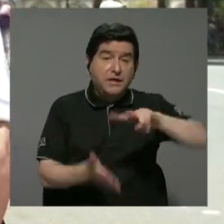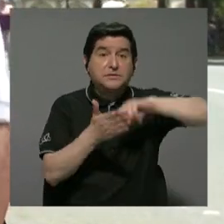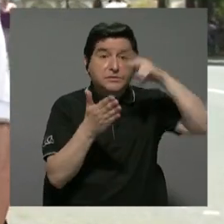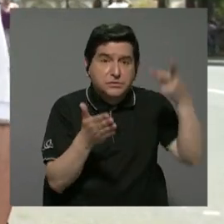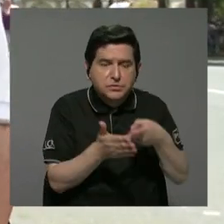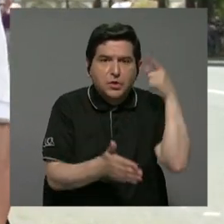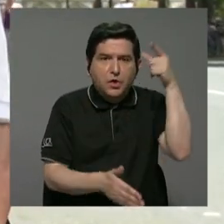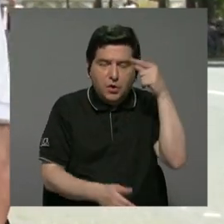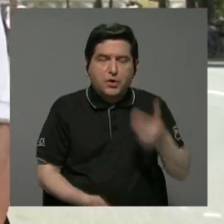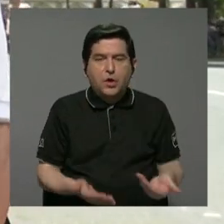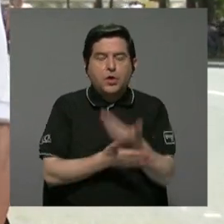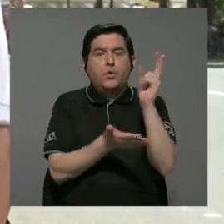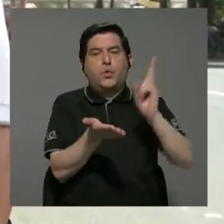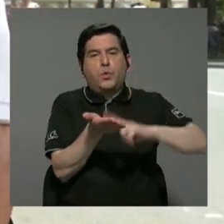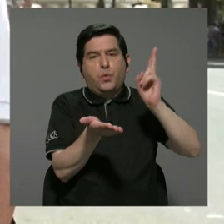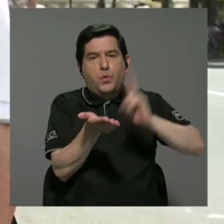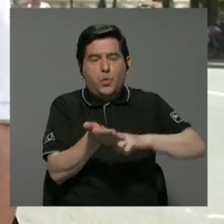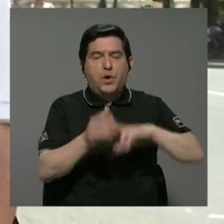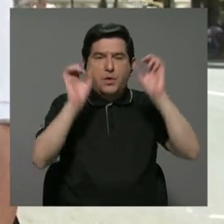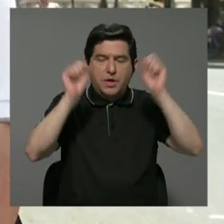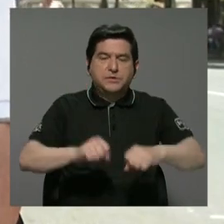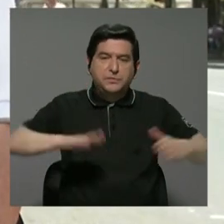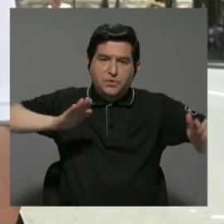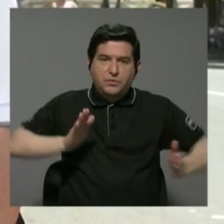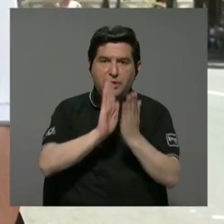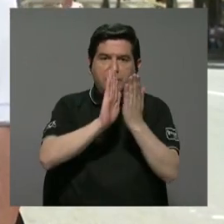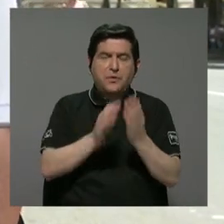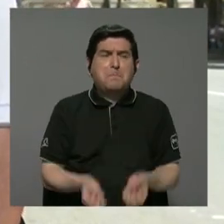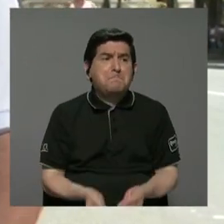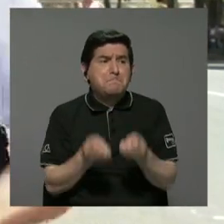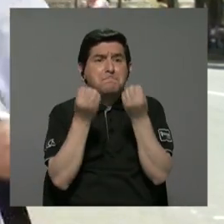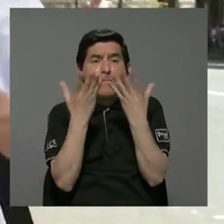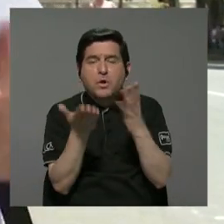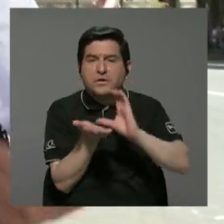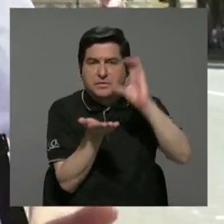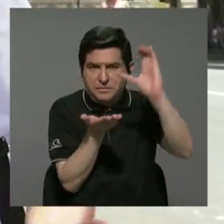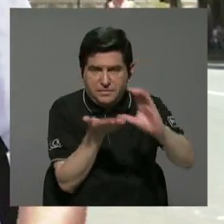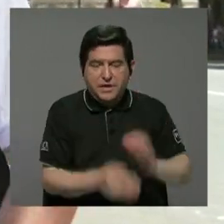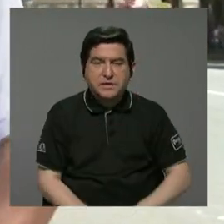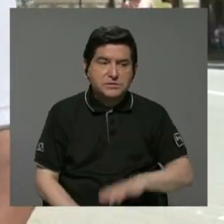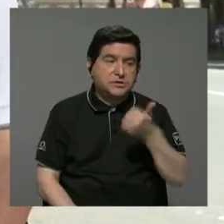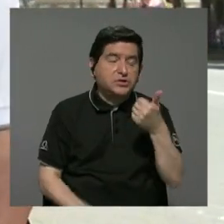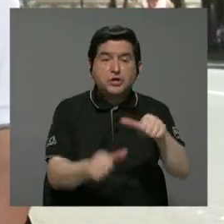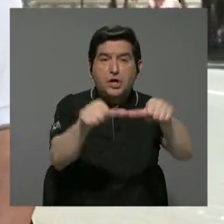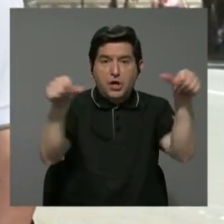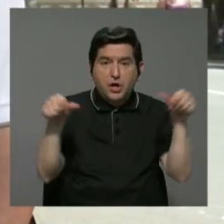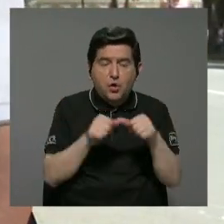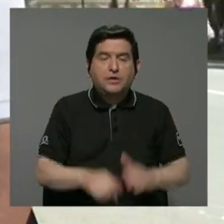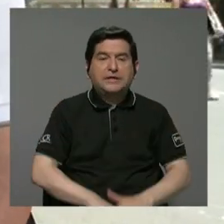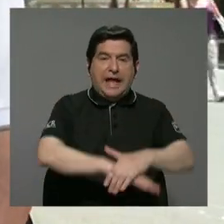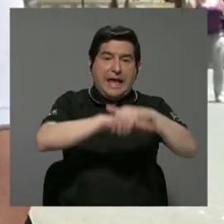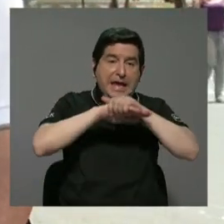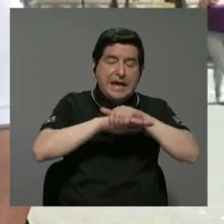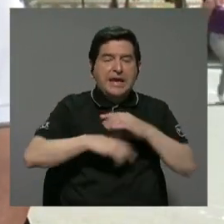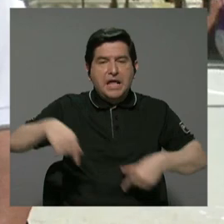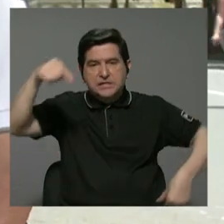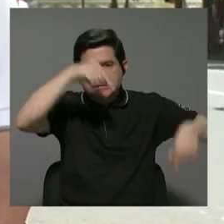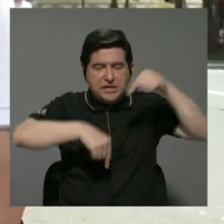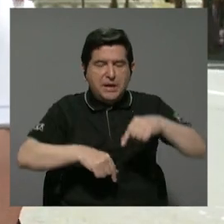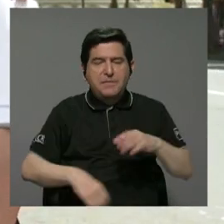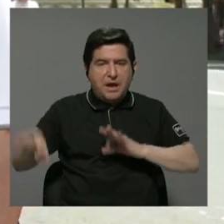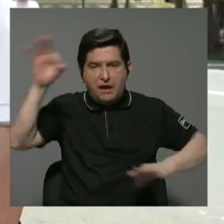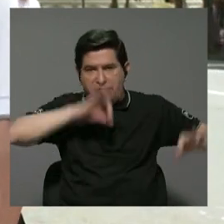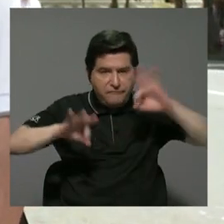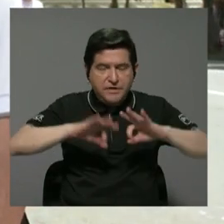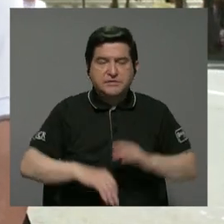desde luego nuevas contrataciones para poder hacer frente a decenas de cursos, y en otras disciplinas como inglés, química, física y otras